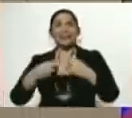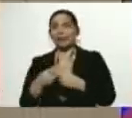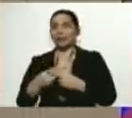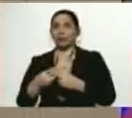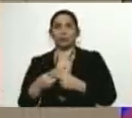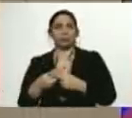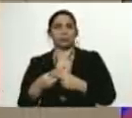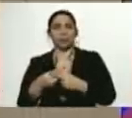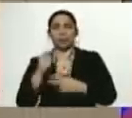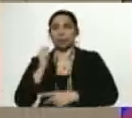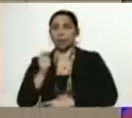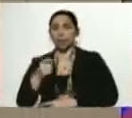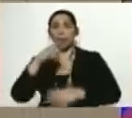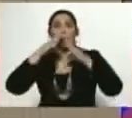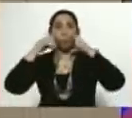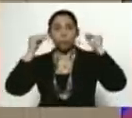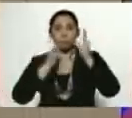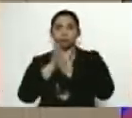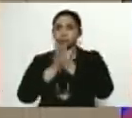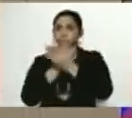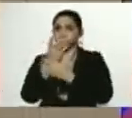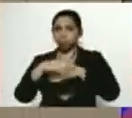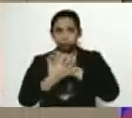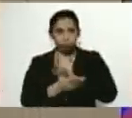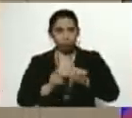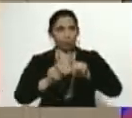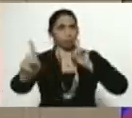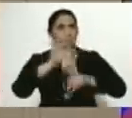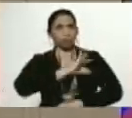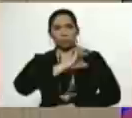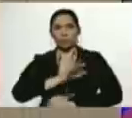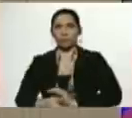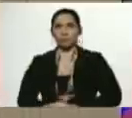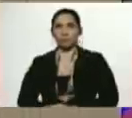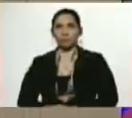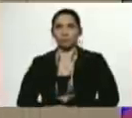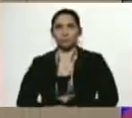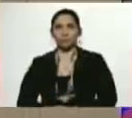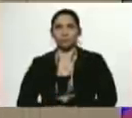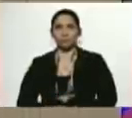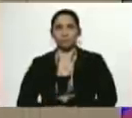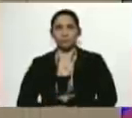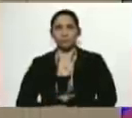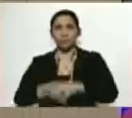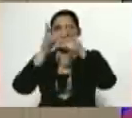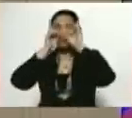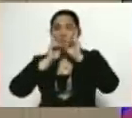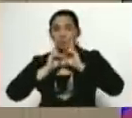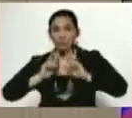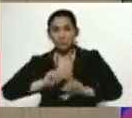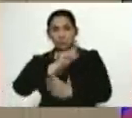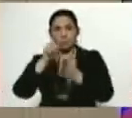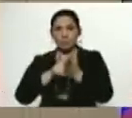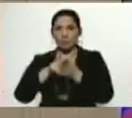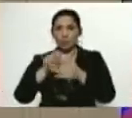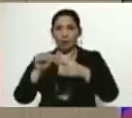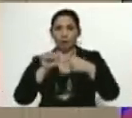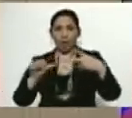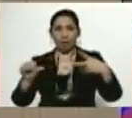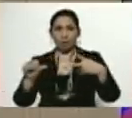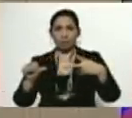cortapisas, tapabocas, lavado de manos, distanciamiento social, desinfección de áreas